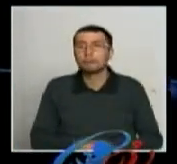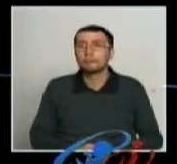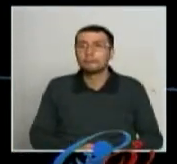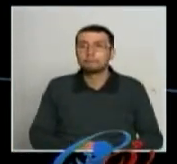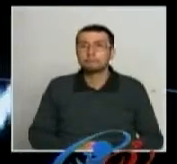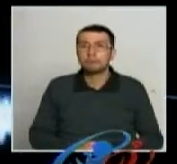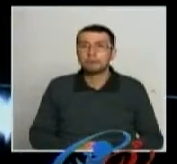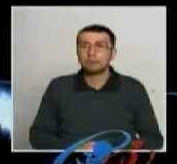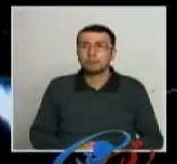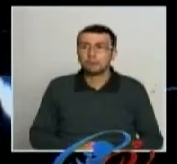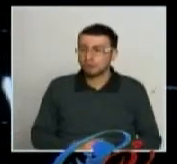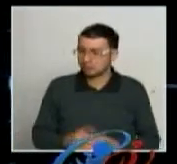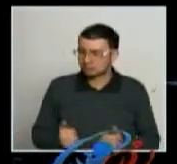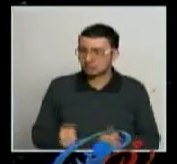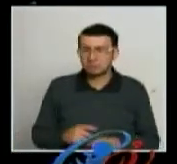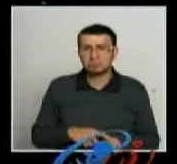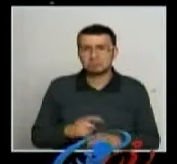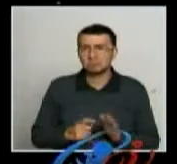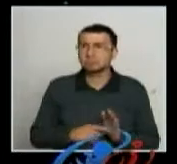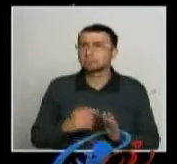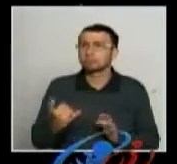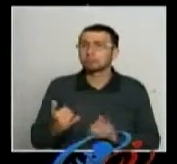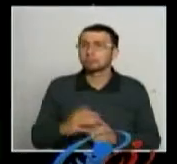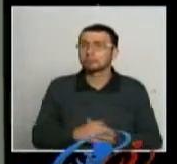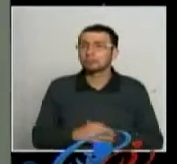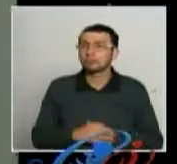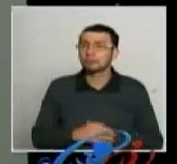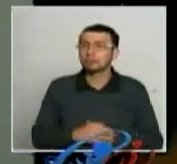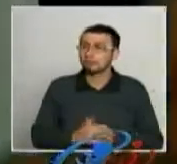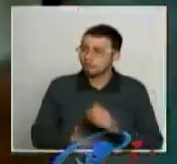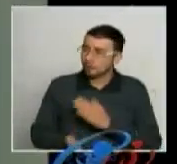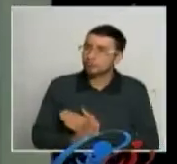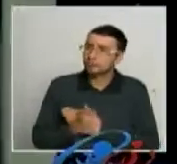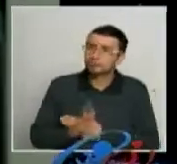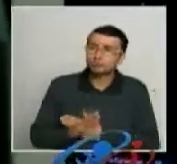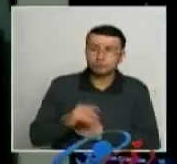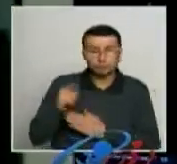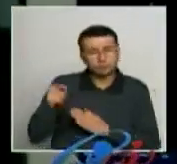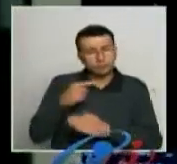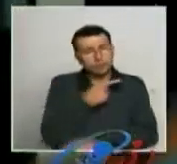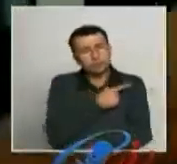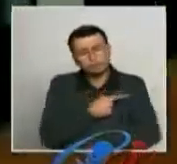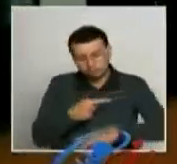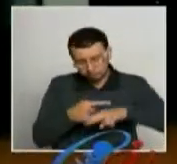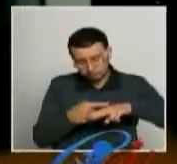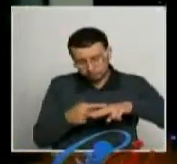Entonces hasta ahí va muy bien el examen. Seguimos descendiendo.